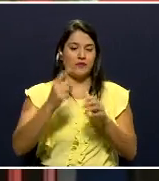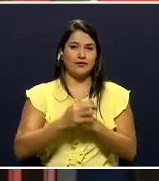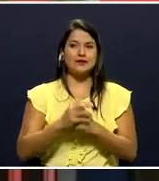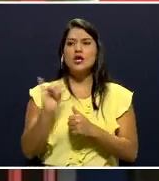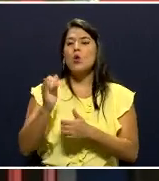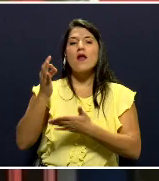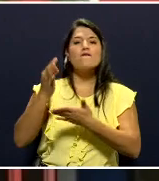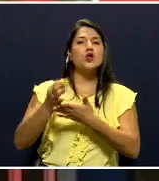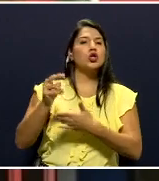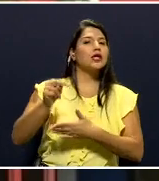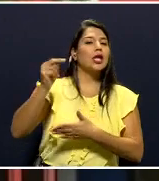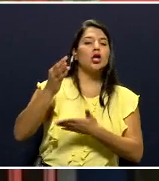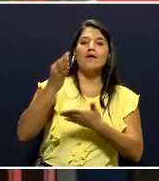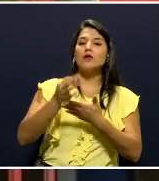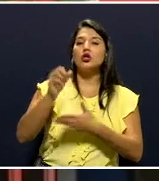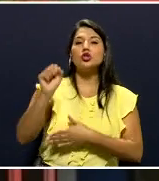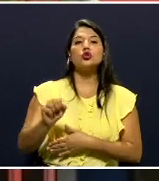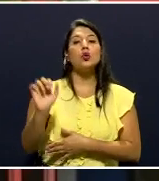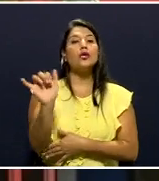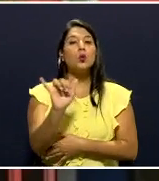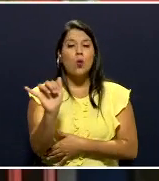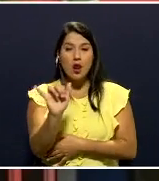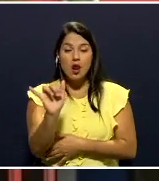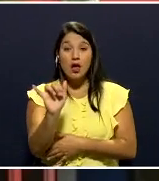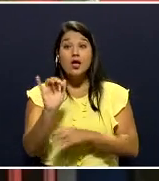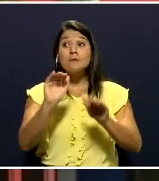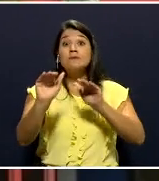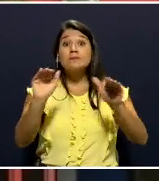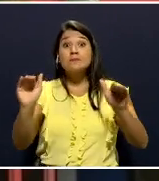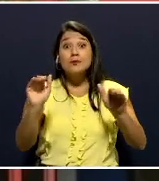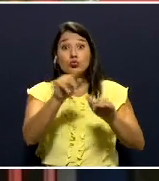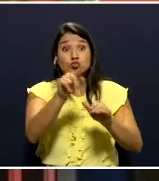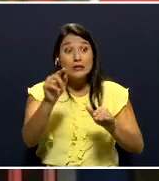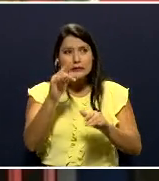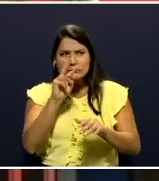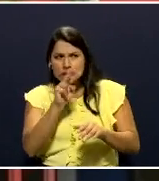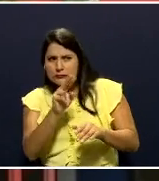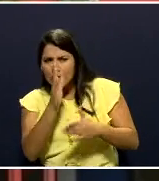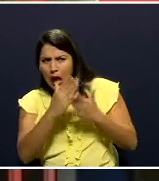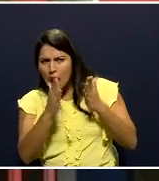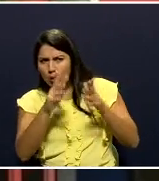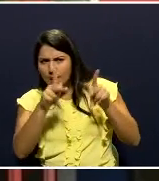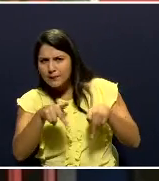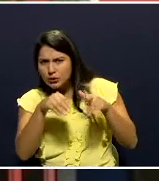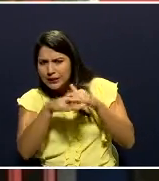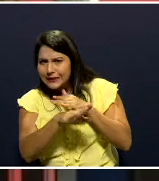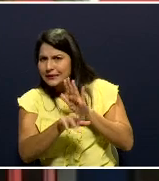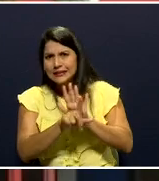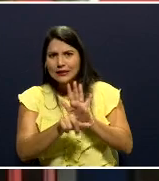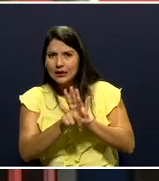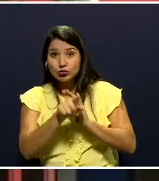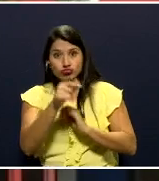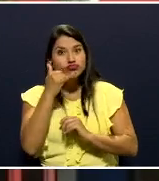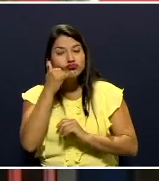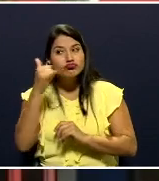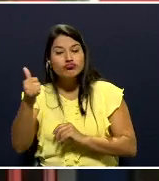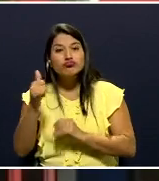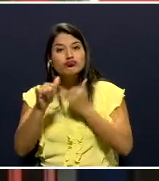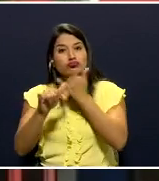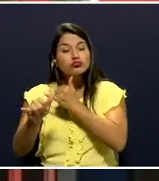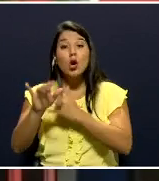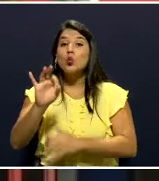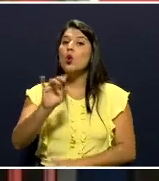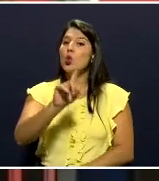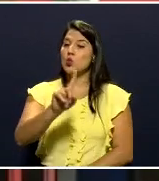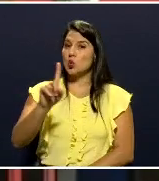en la frontera norte, en la frontera sur. Hacer un llamado a las personas que denuncien al 911 porque puede haber personas inescrupulosas que se puedan aprovechar los llamados coyotes